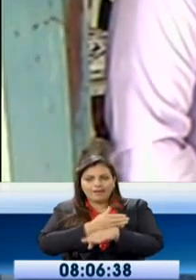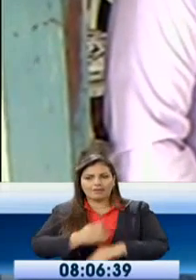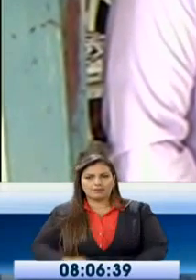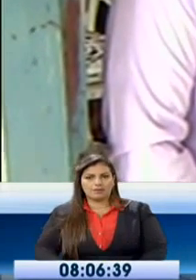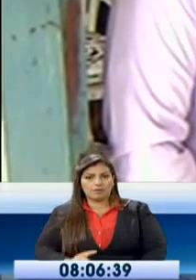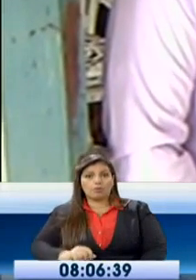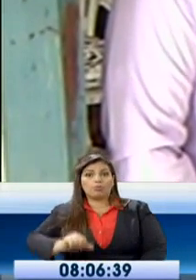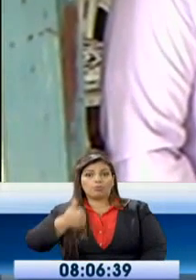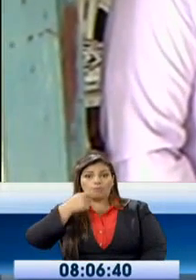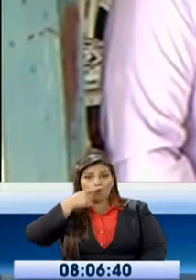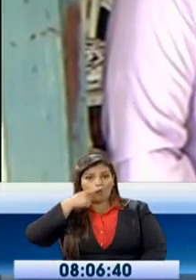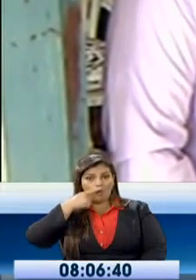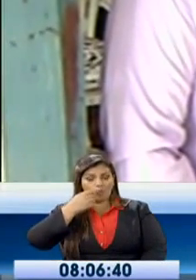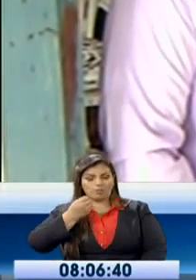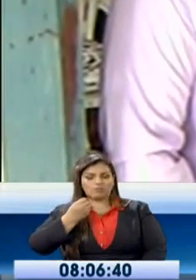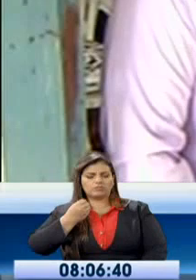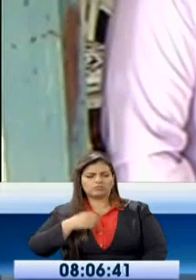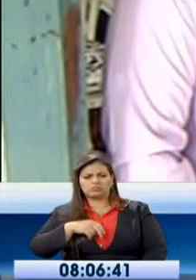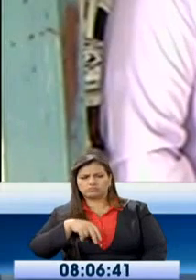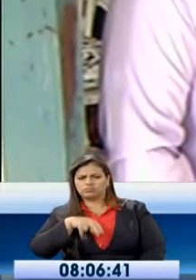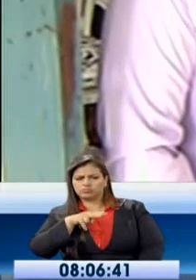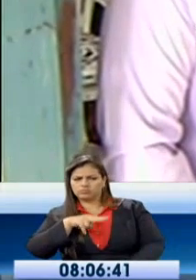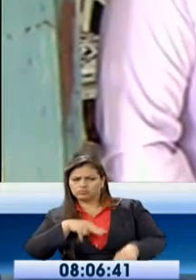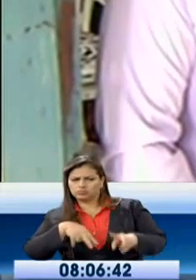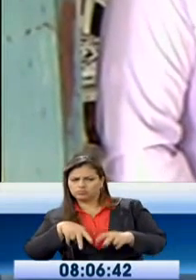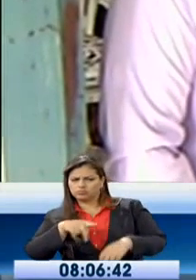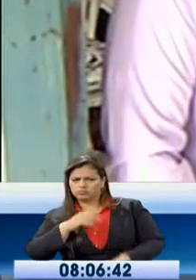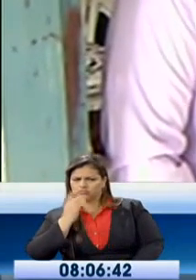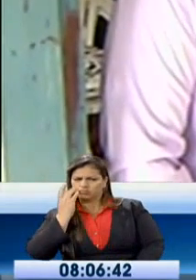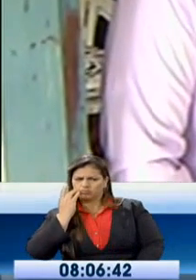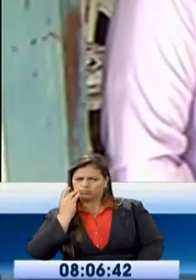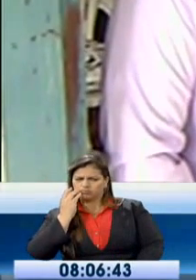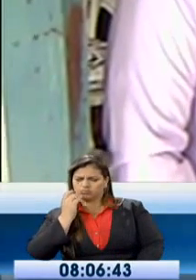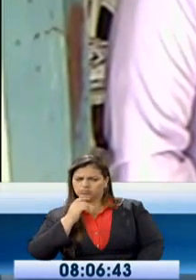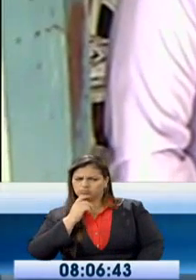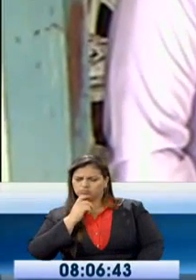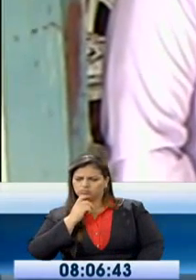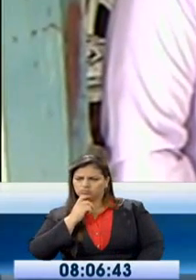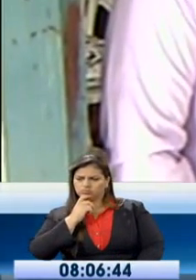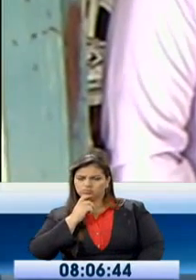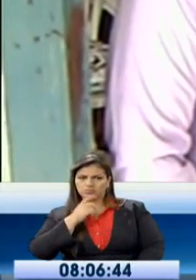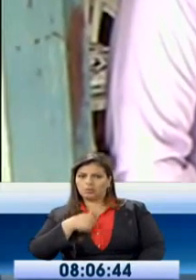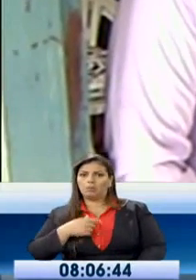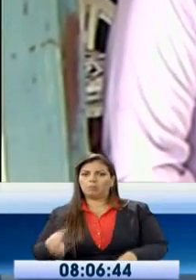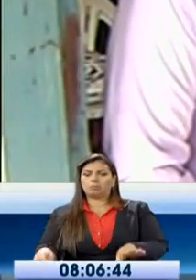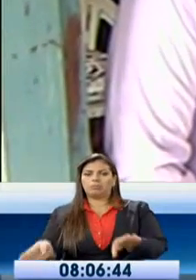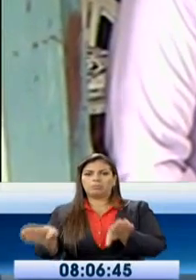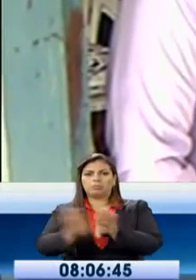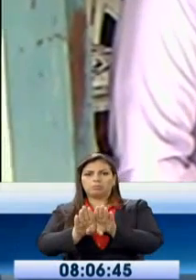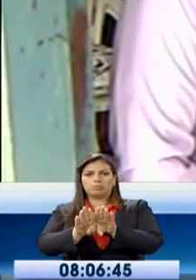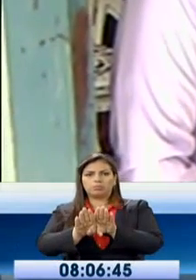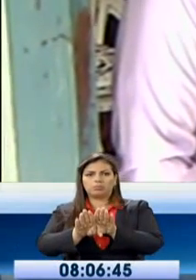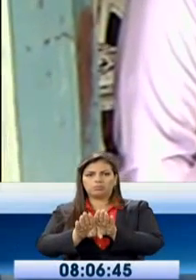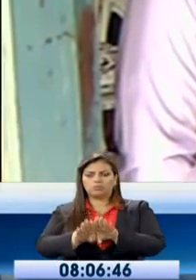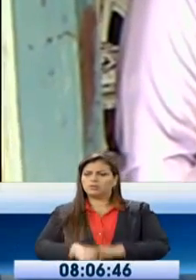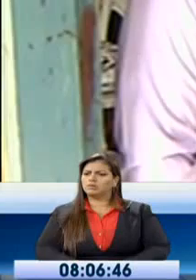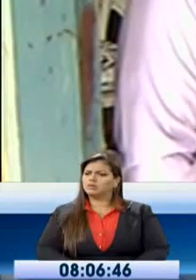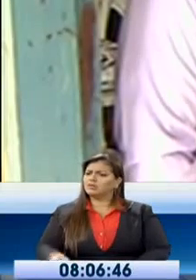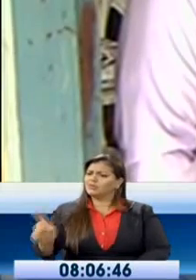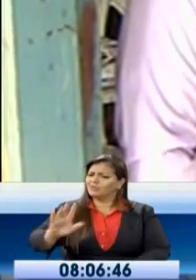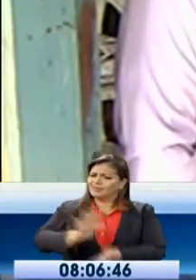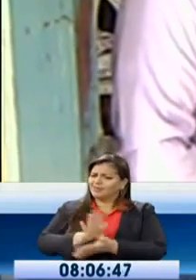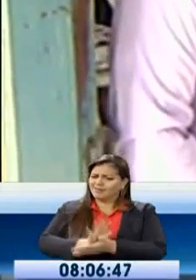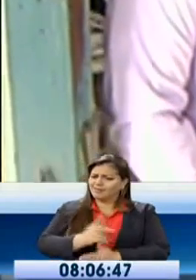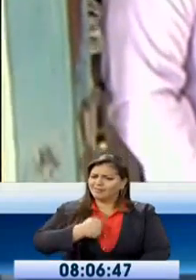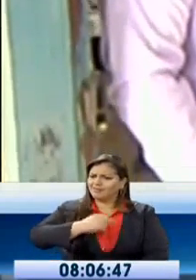yo lo que hice, cerré mi puerta, porque ya mi nieto se había ido atrás de los ladrones. Y yo cerré mi puerta, entonces me dice, señora, no, tranquila, yo